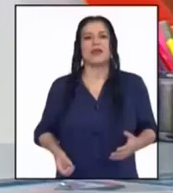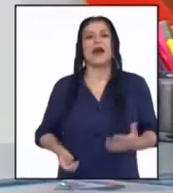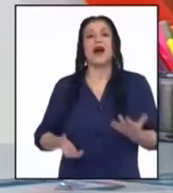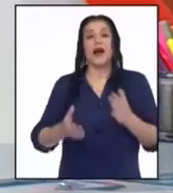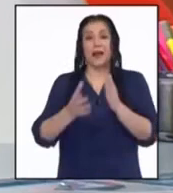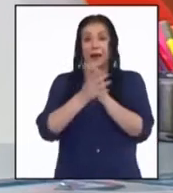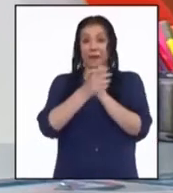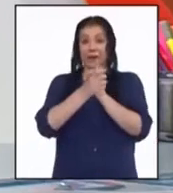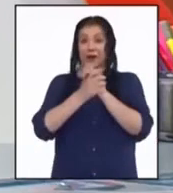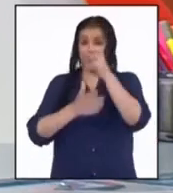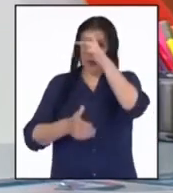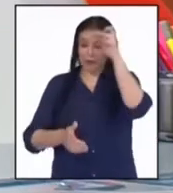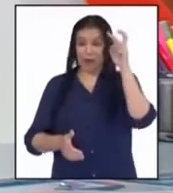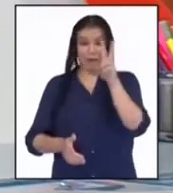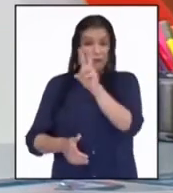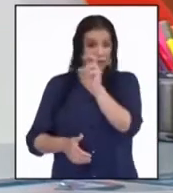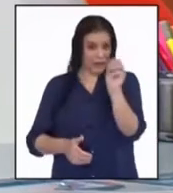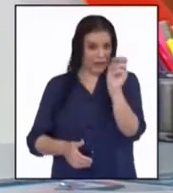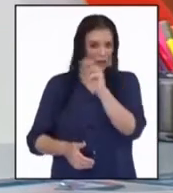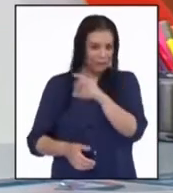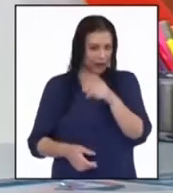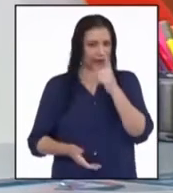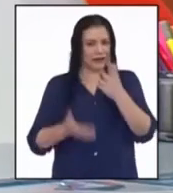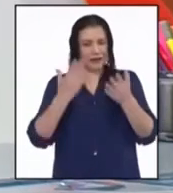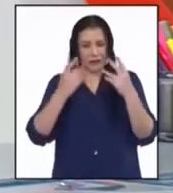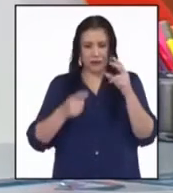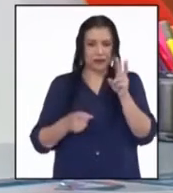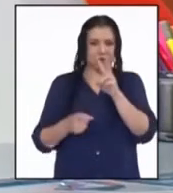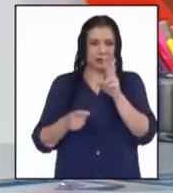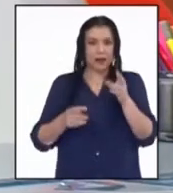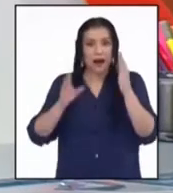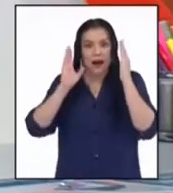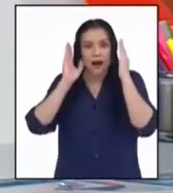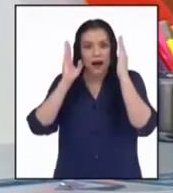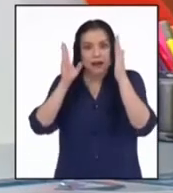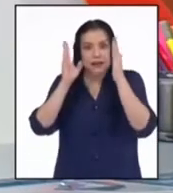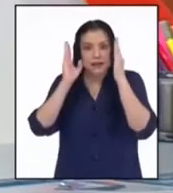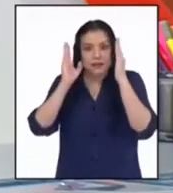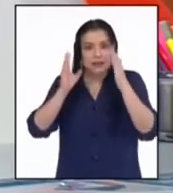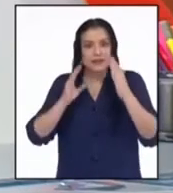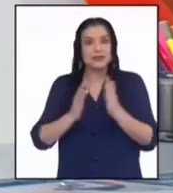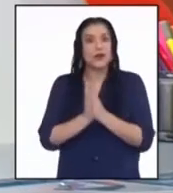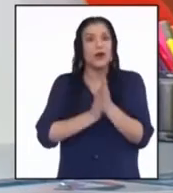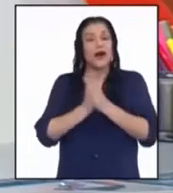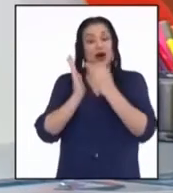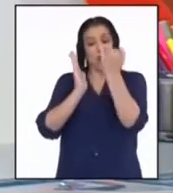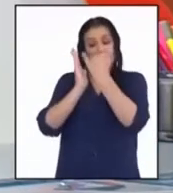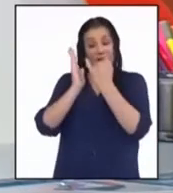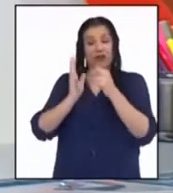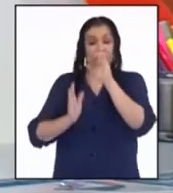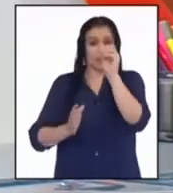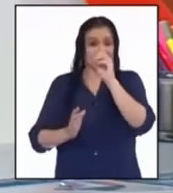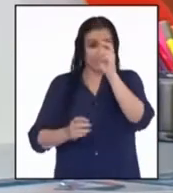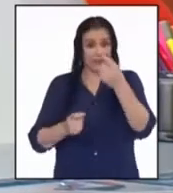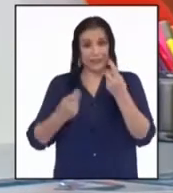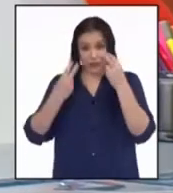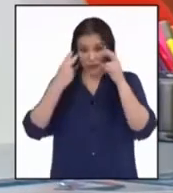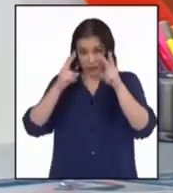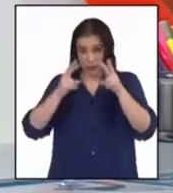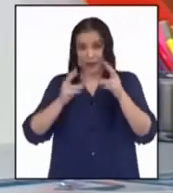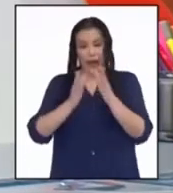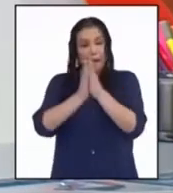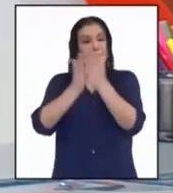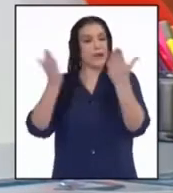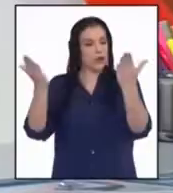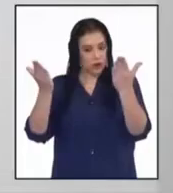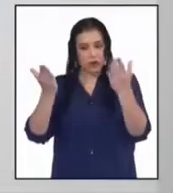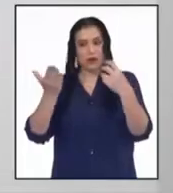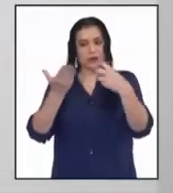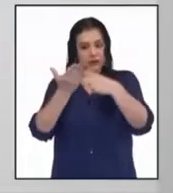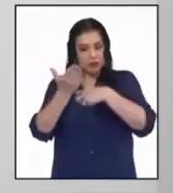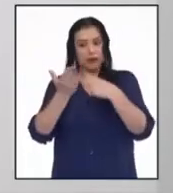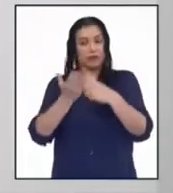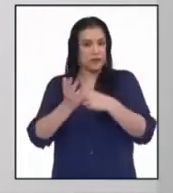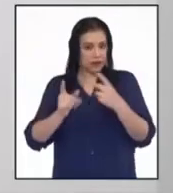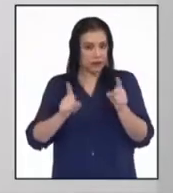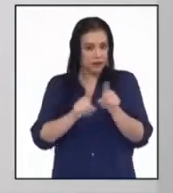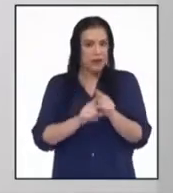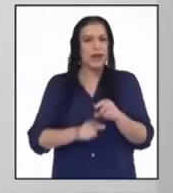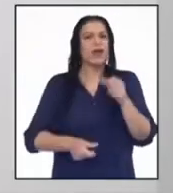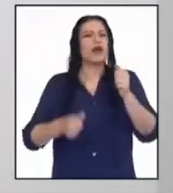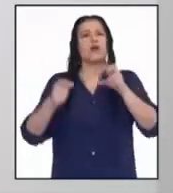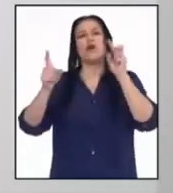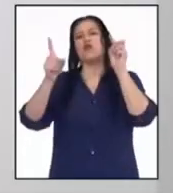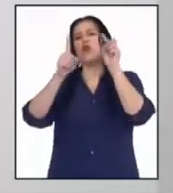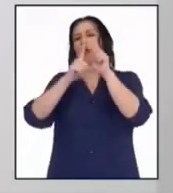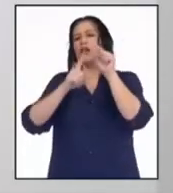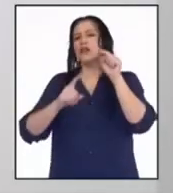Nuestras amigas y amigos de la Promo 2020 deben estar prestando muchísima atención a los gráficos estadísticos que aparecen en periódicos y revistas. ¿Y cuál fue